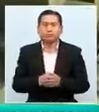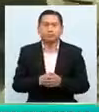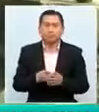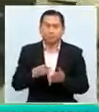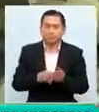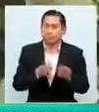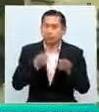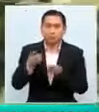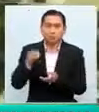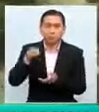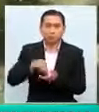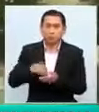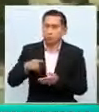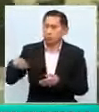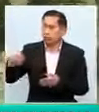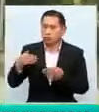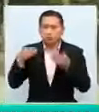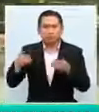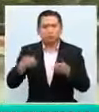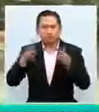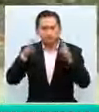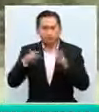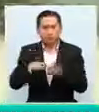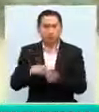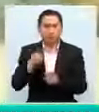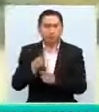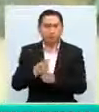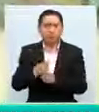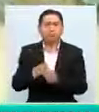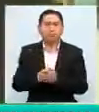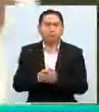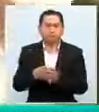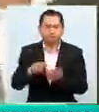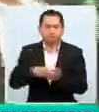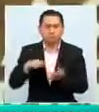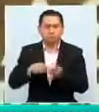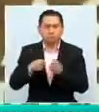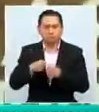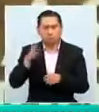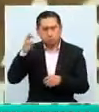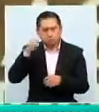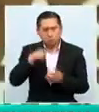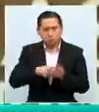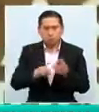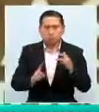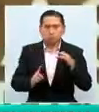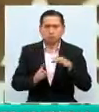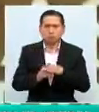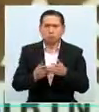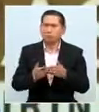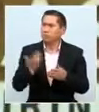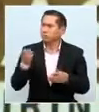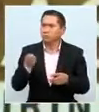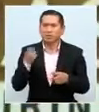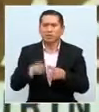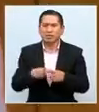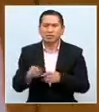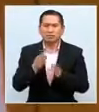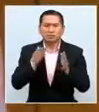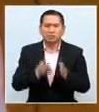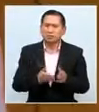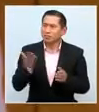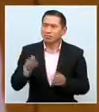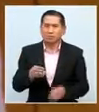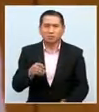fueron presentadas para que se realice la investigación correspondiente de estos hechos irregulares que habría cometido el exministro de facto